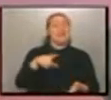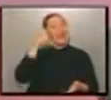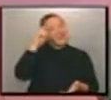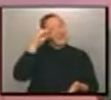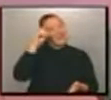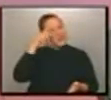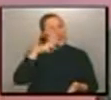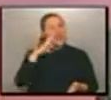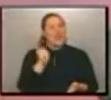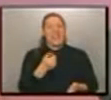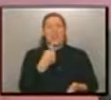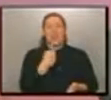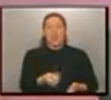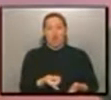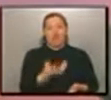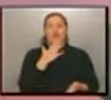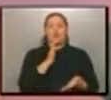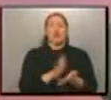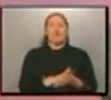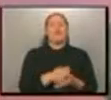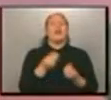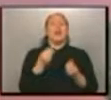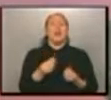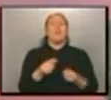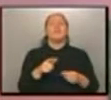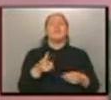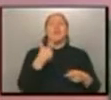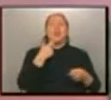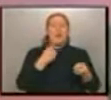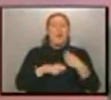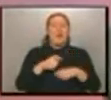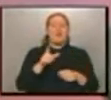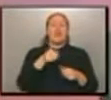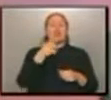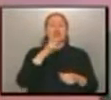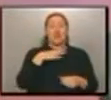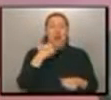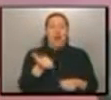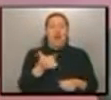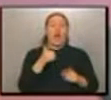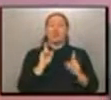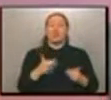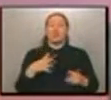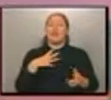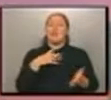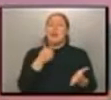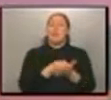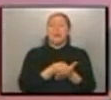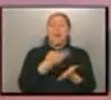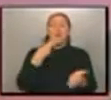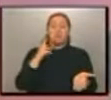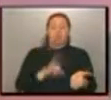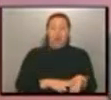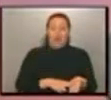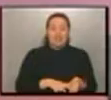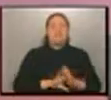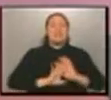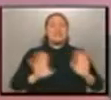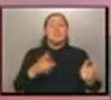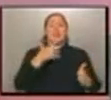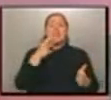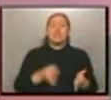de arraigo, es hablar de desarrollo, que es un poco el objetivo, obviamente, que tiene el sector, uno de los más productivos de la República